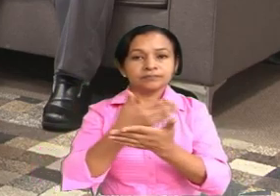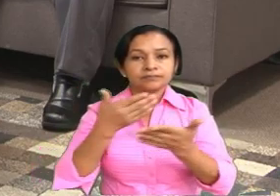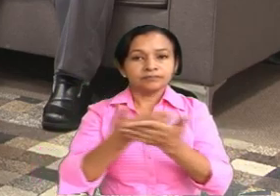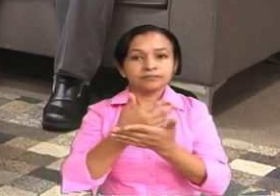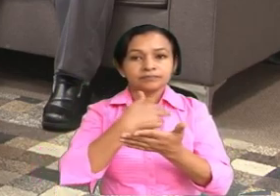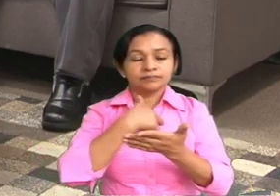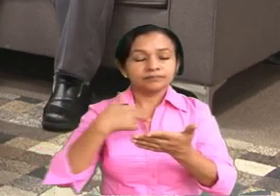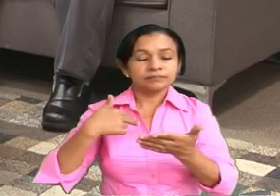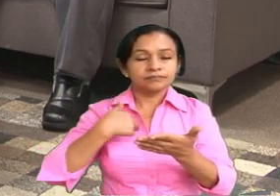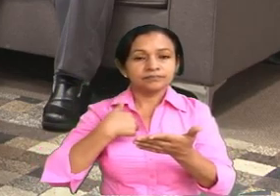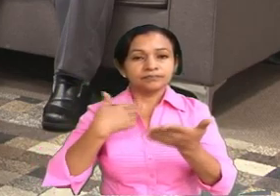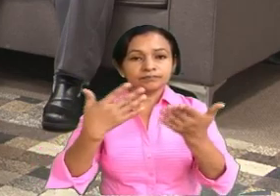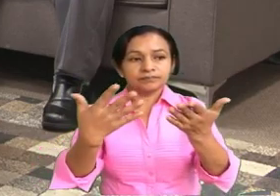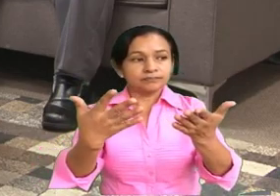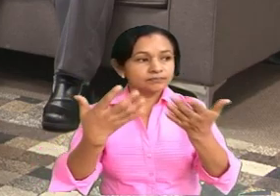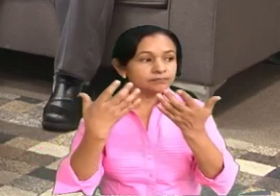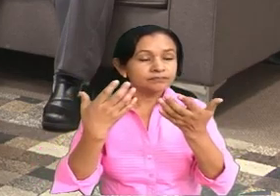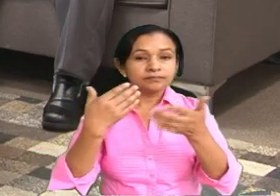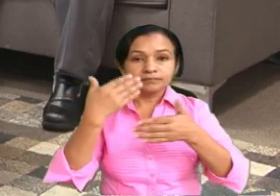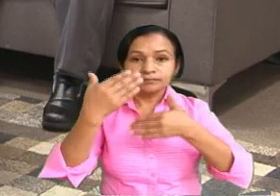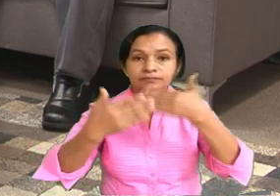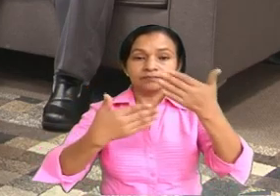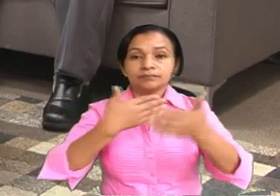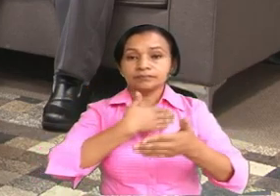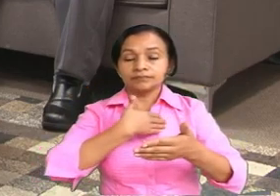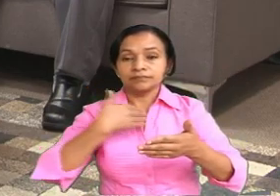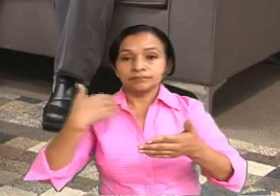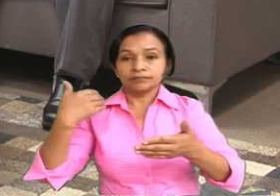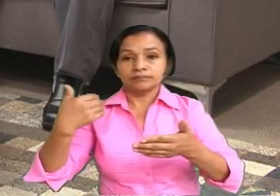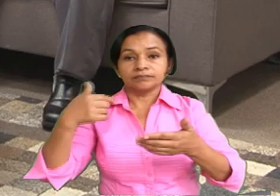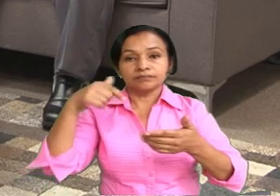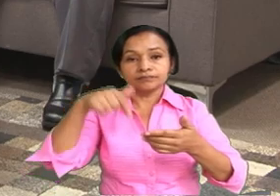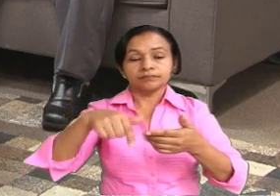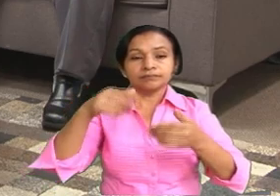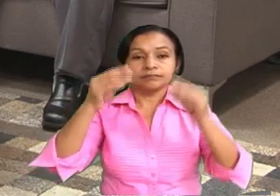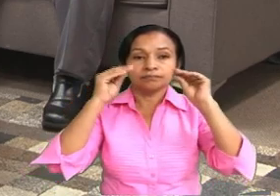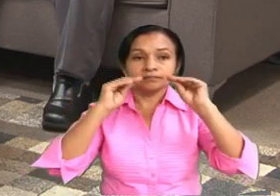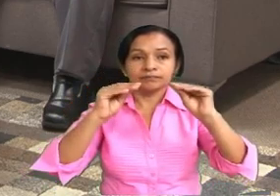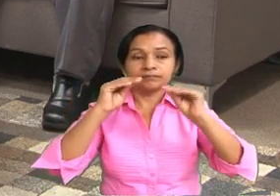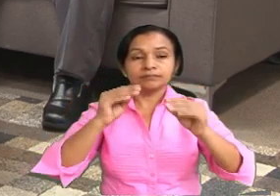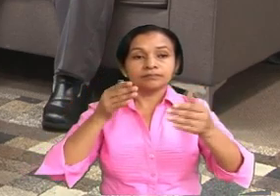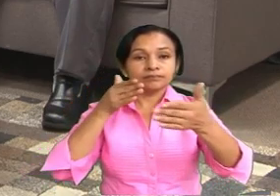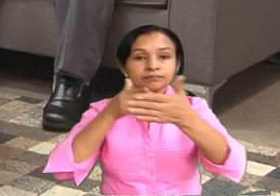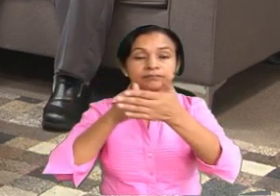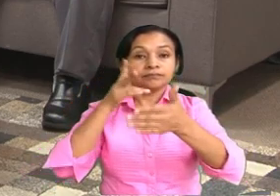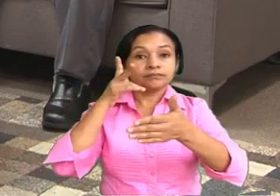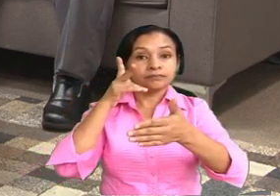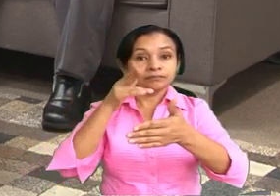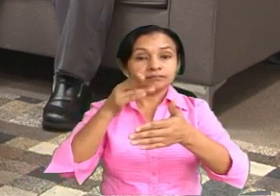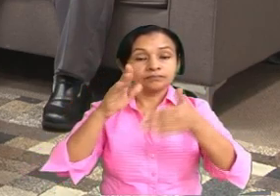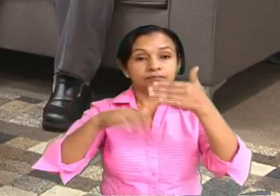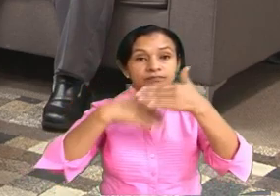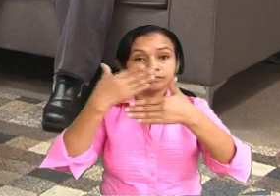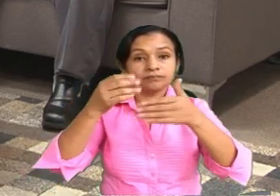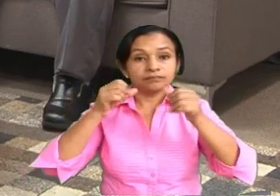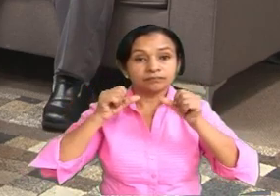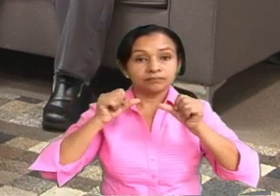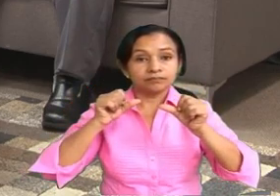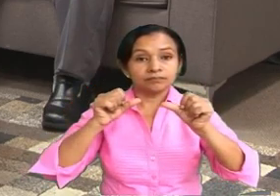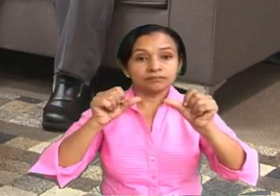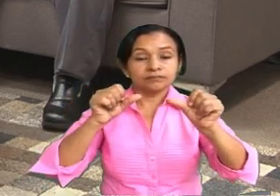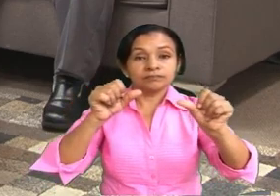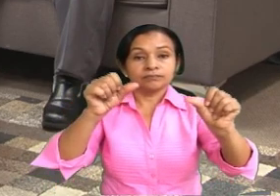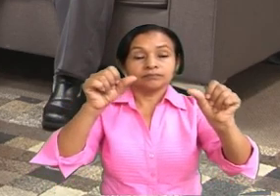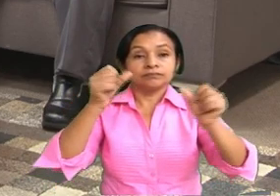nos va demandando, que tenemos que ir mejorando en nuestra educación. Tenemos que hacer una pausa, pero al volver quisiera que